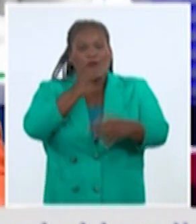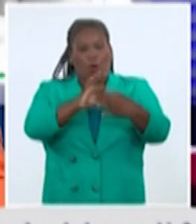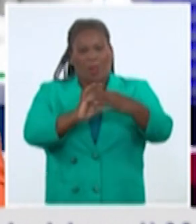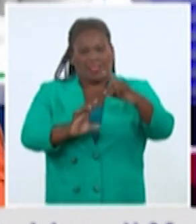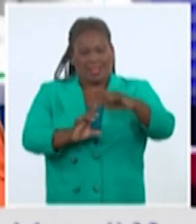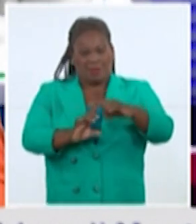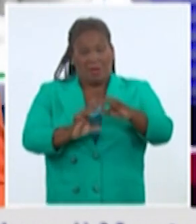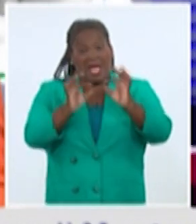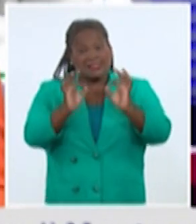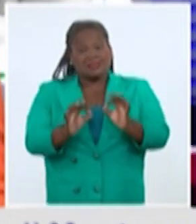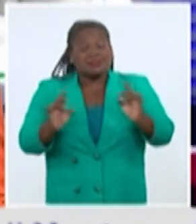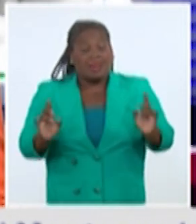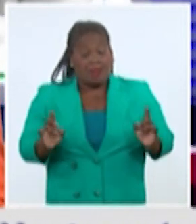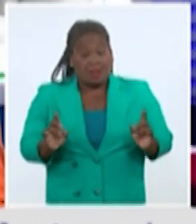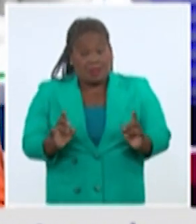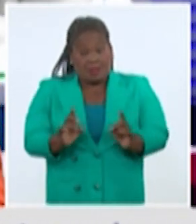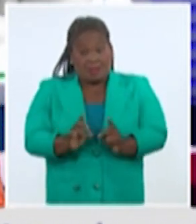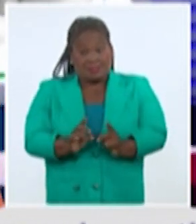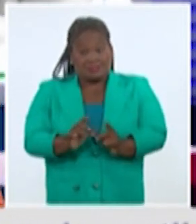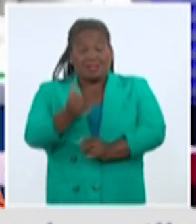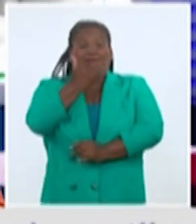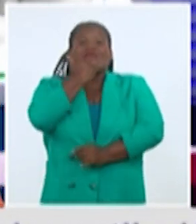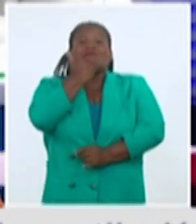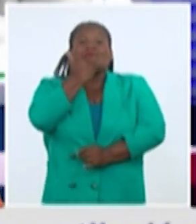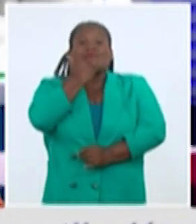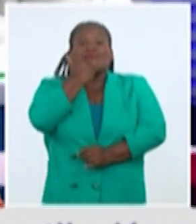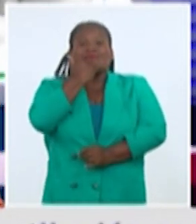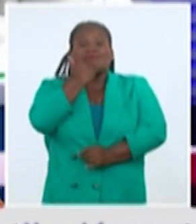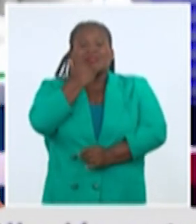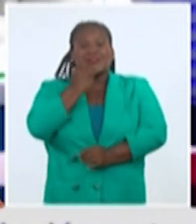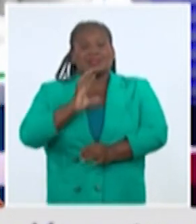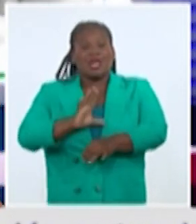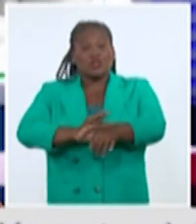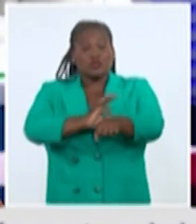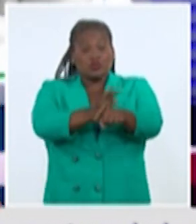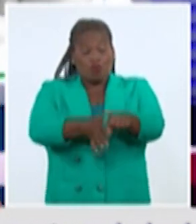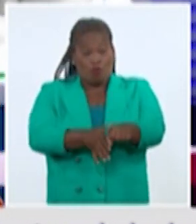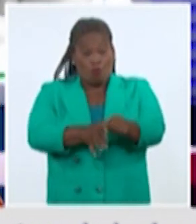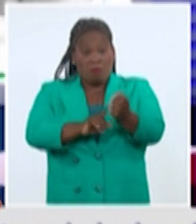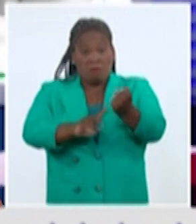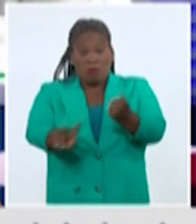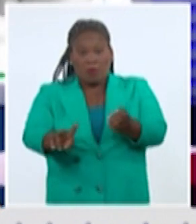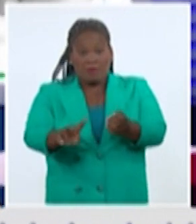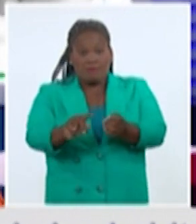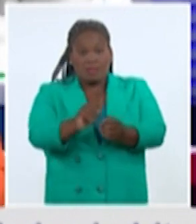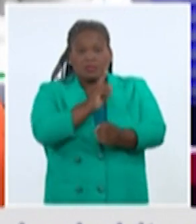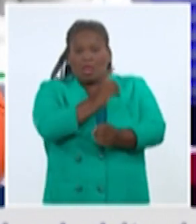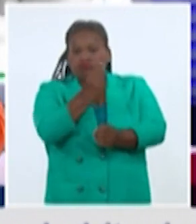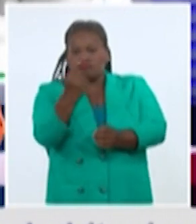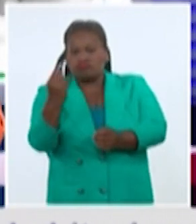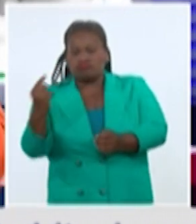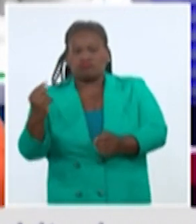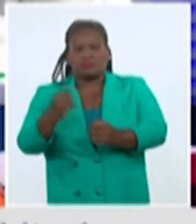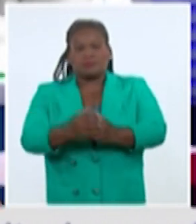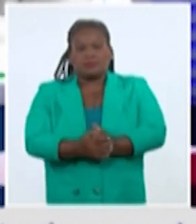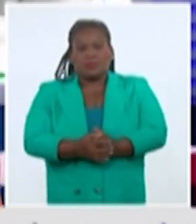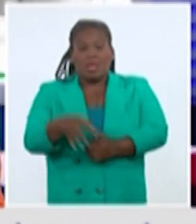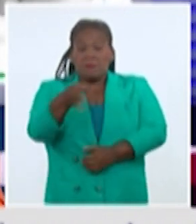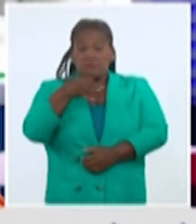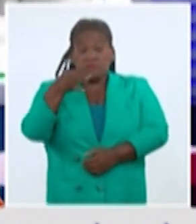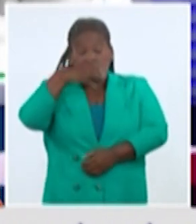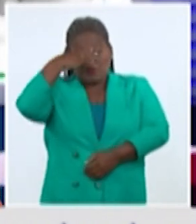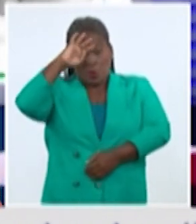así el resumen de la incidencia de la enfermedad por cada una de las provincias y municipios del